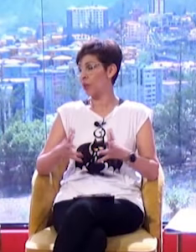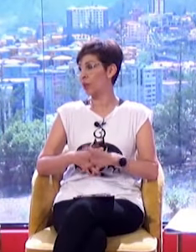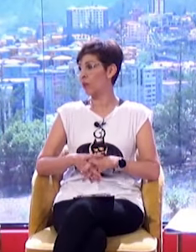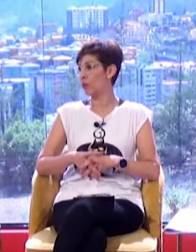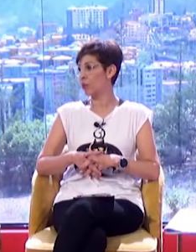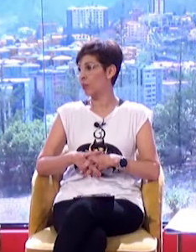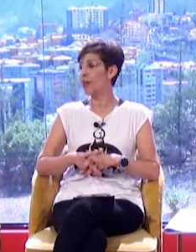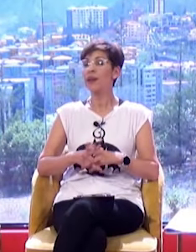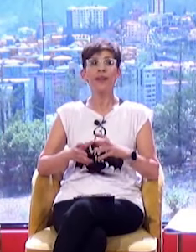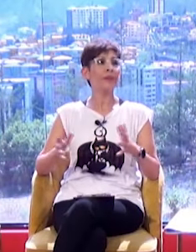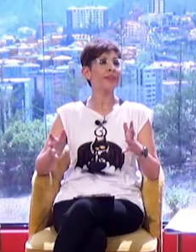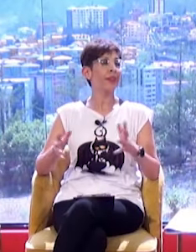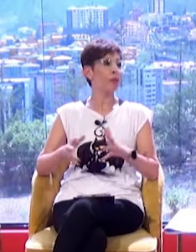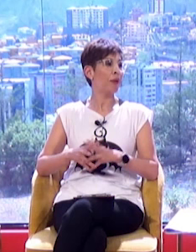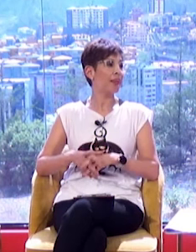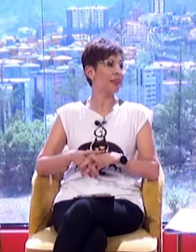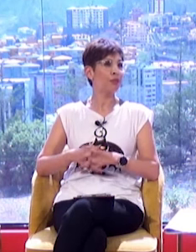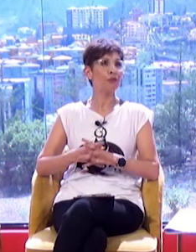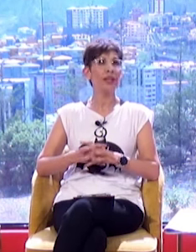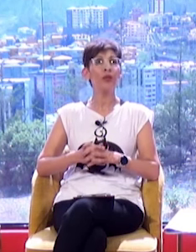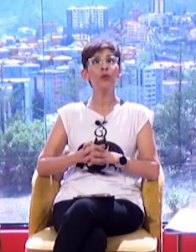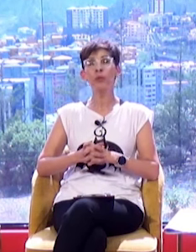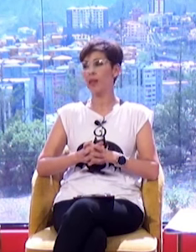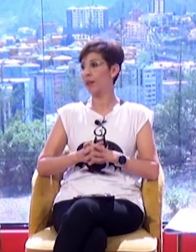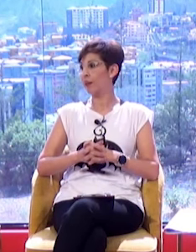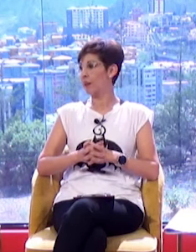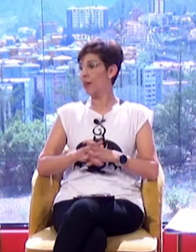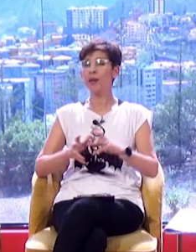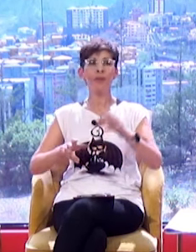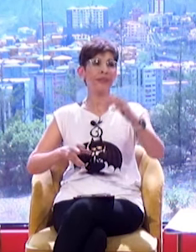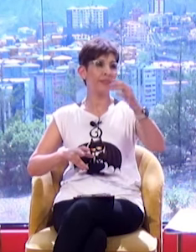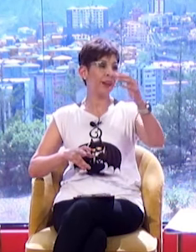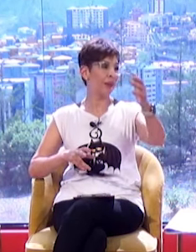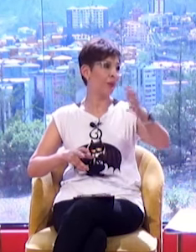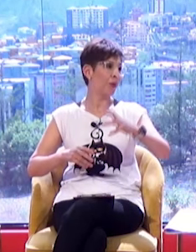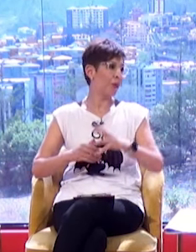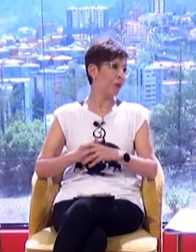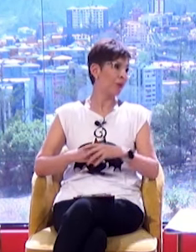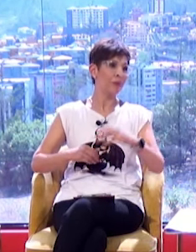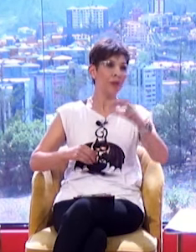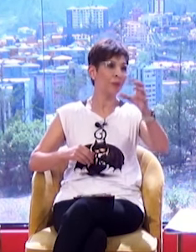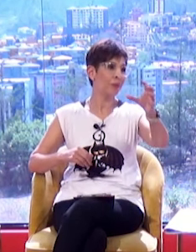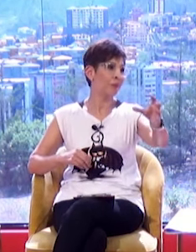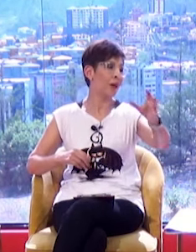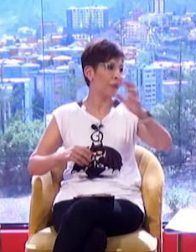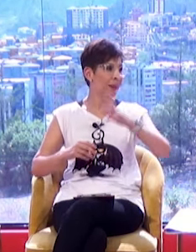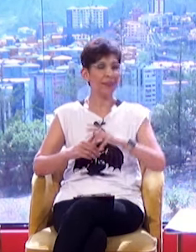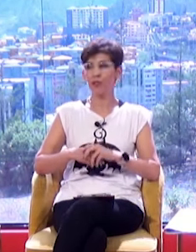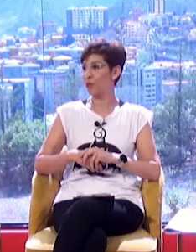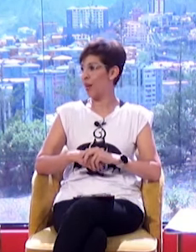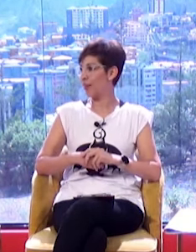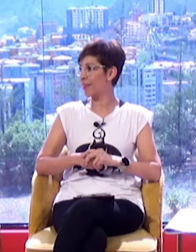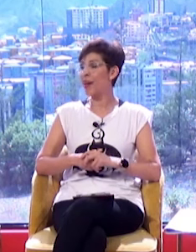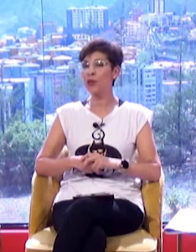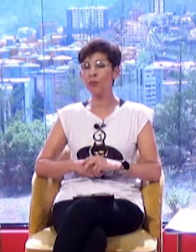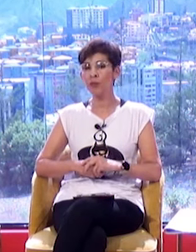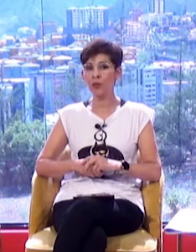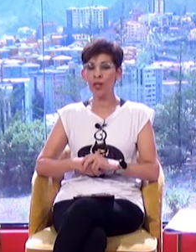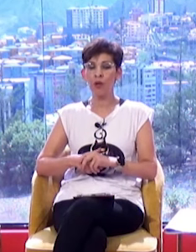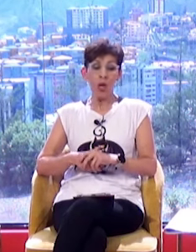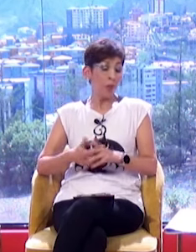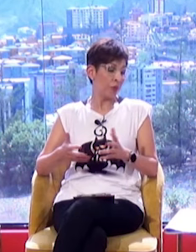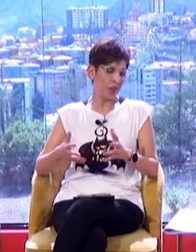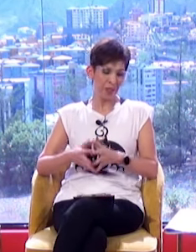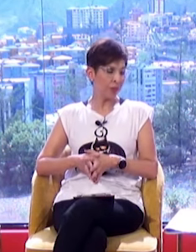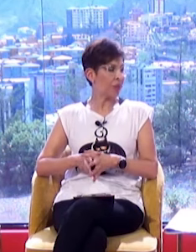gran ciudad, uno dice, he visitado París y fui al Louvre, he visitado una pequeña ciudad y hay un